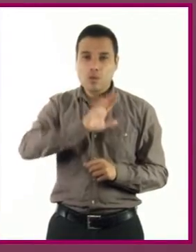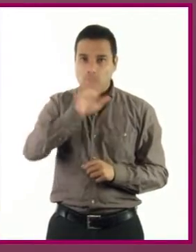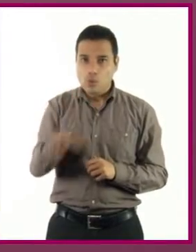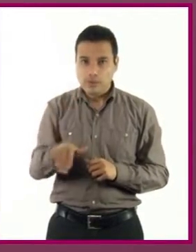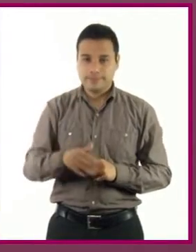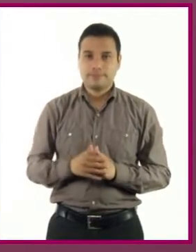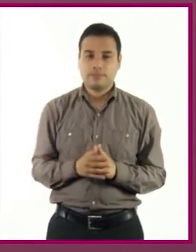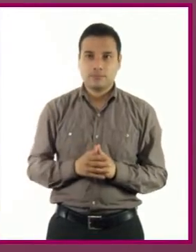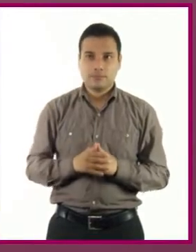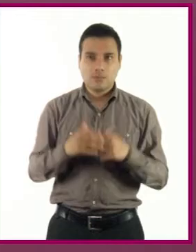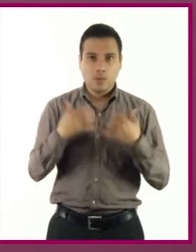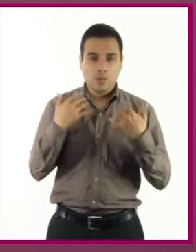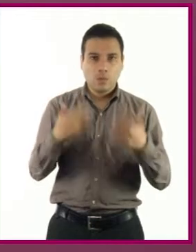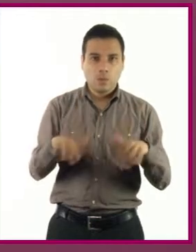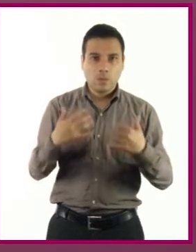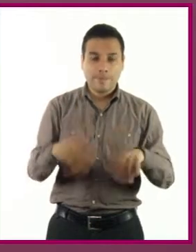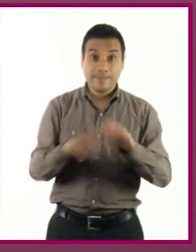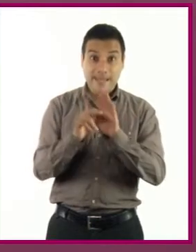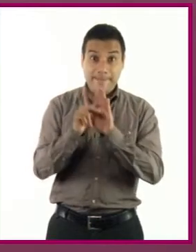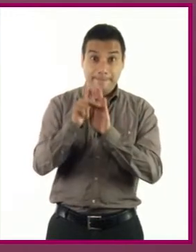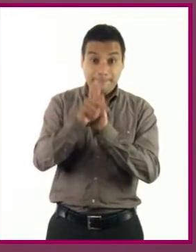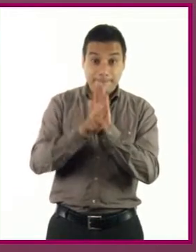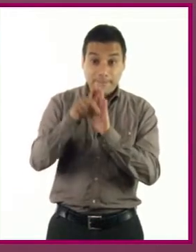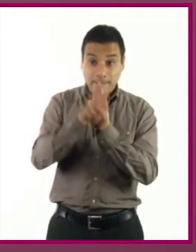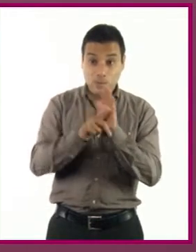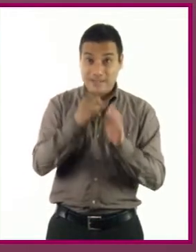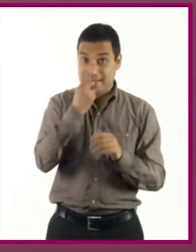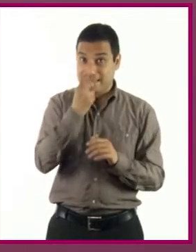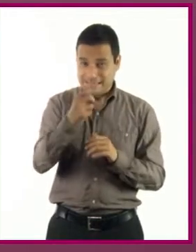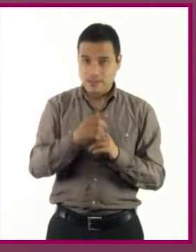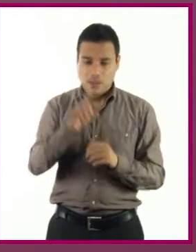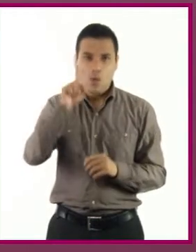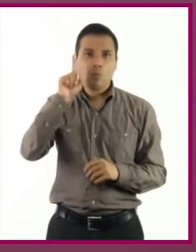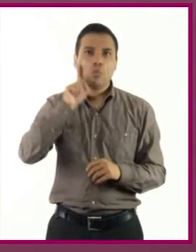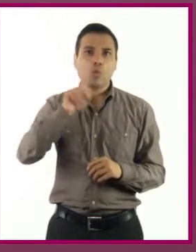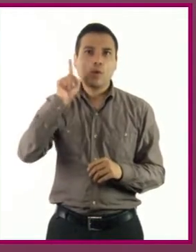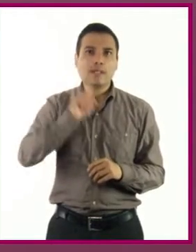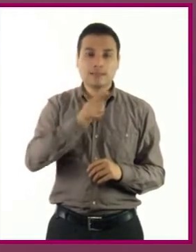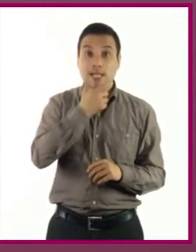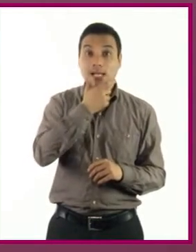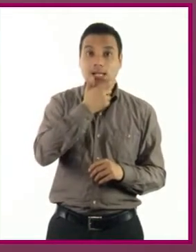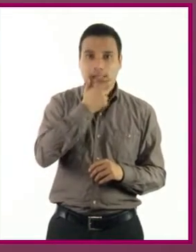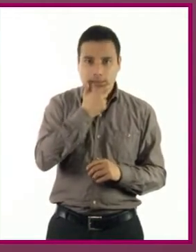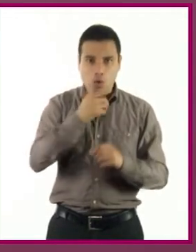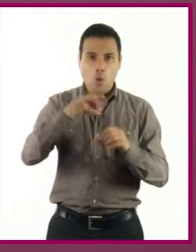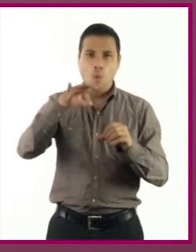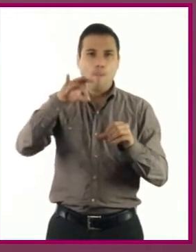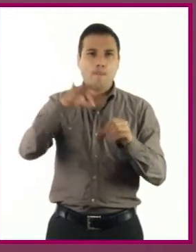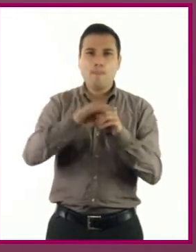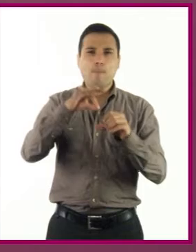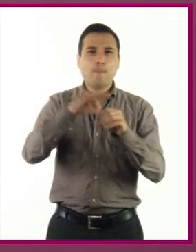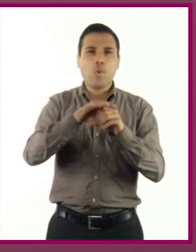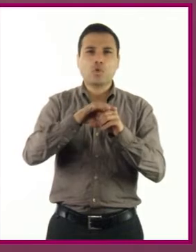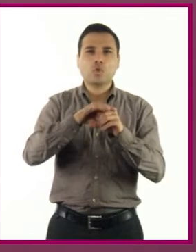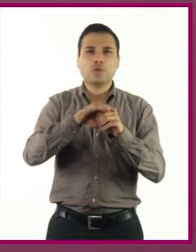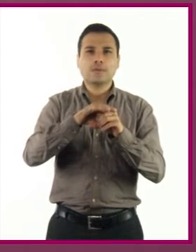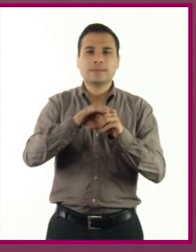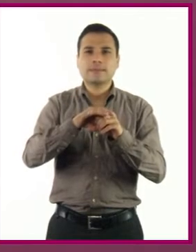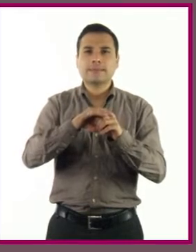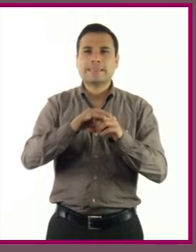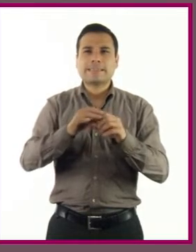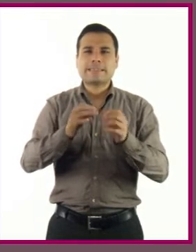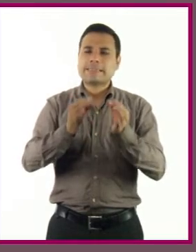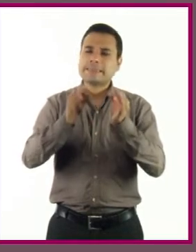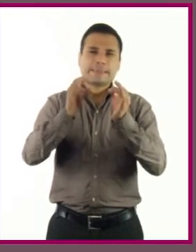la atención que en la película mencionan que las mujeres inglesas lograron el voto hasta que concluyó la Primera Guerra